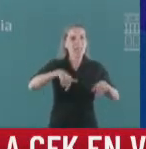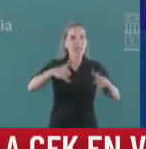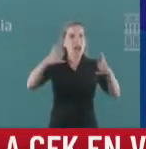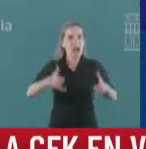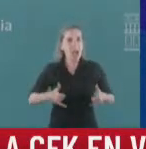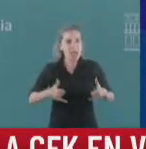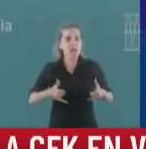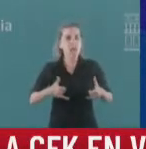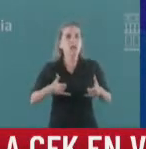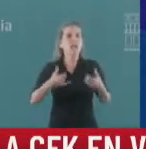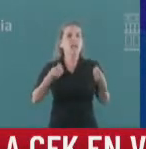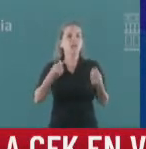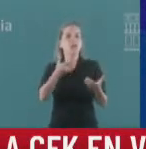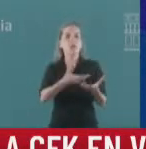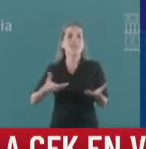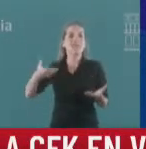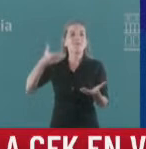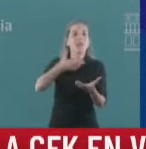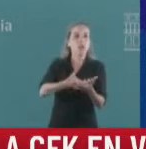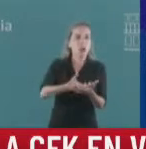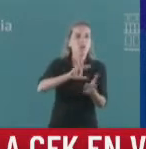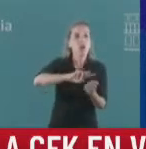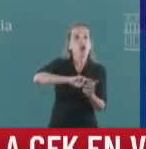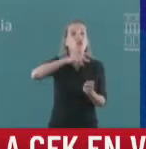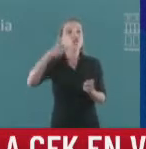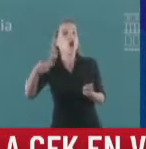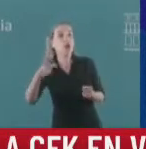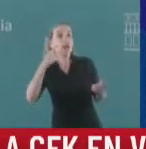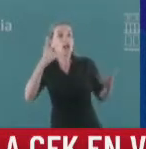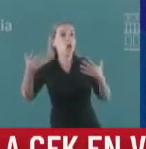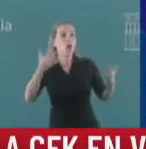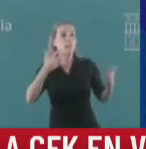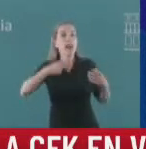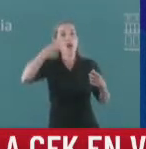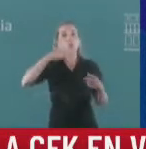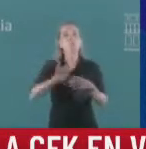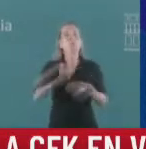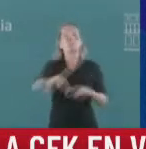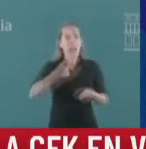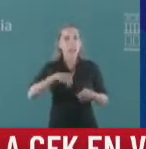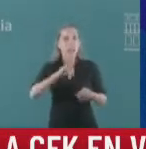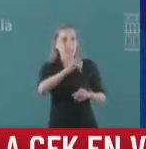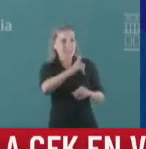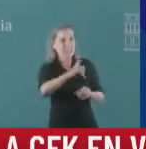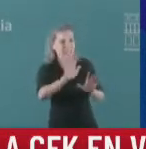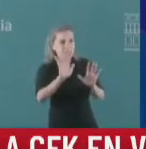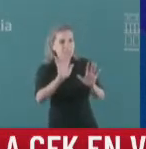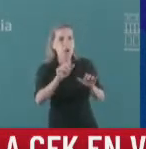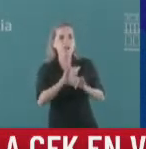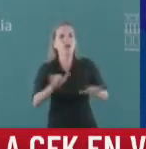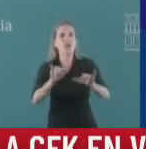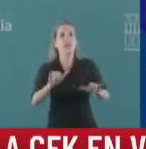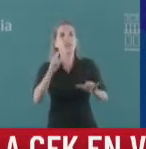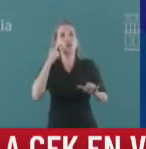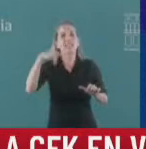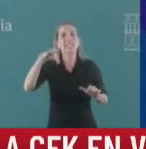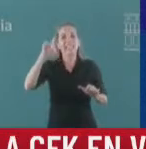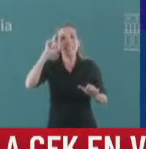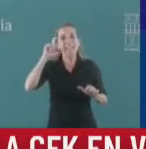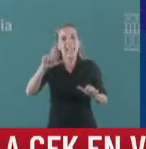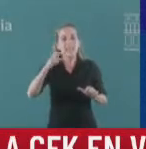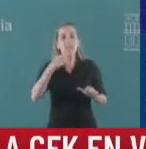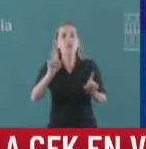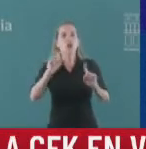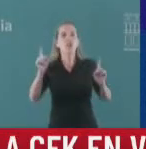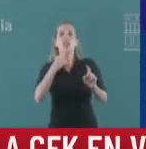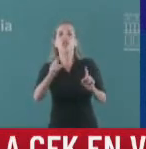estar analizando eso, vamos a estar analizando los dichos de la portavoz en otras áreas, porque la verdad es que no tiene